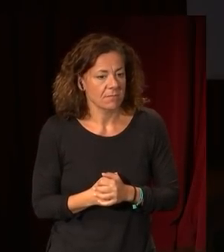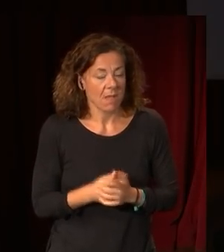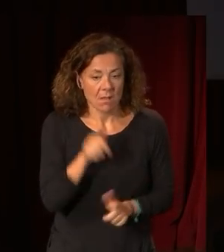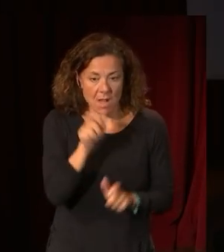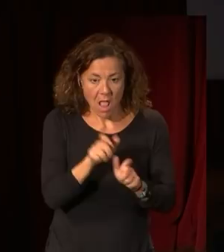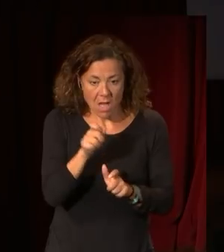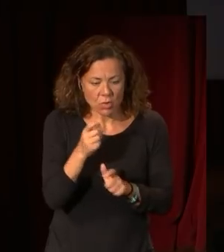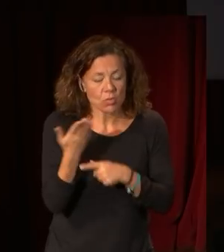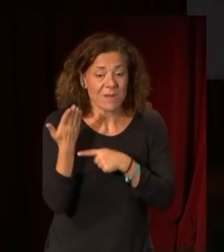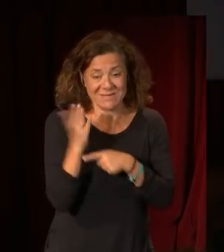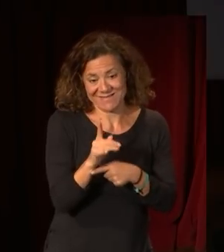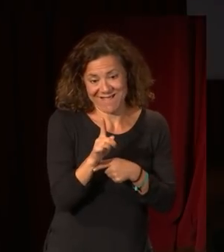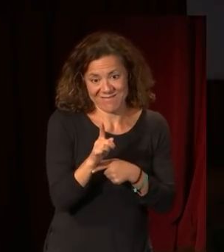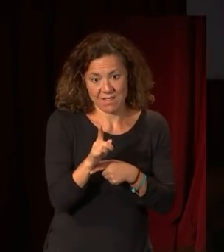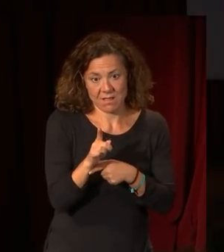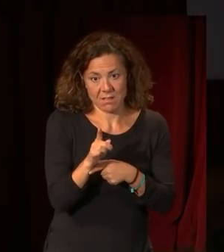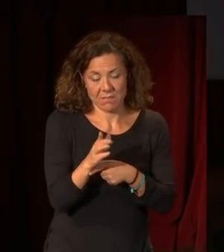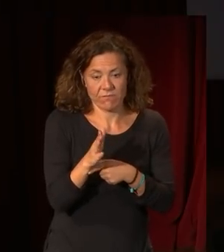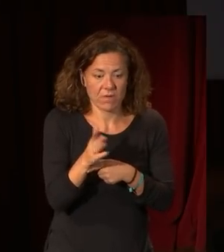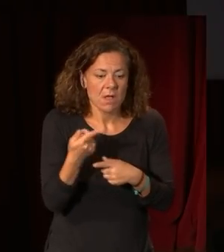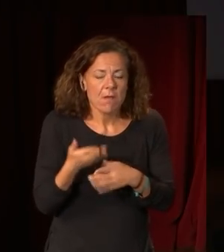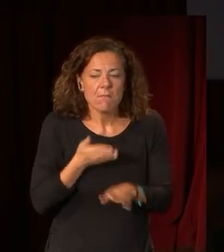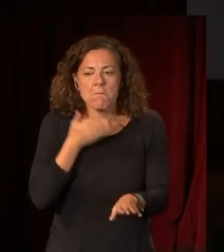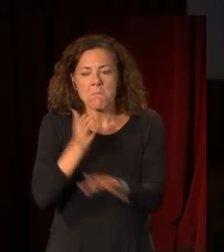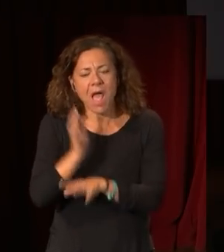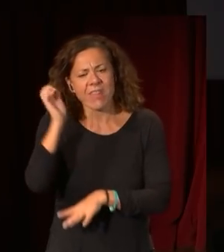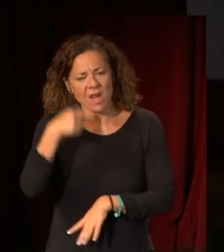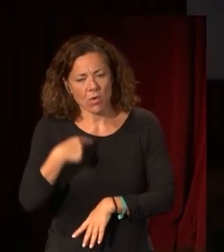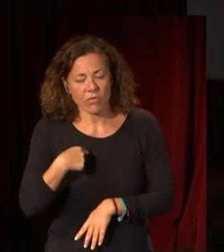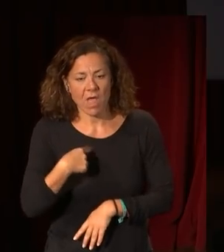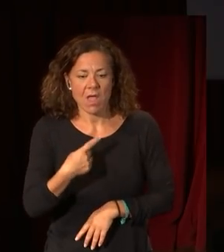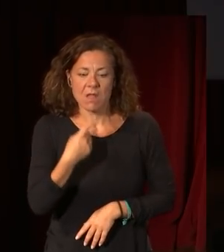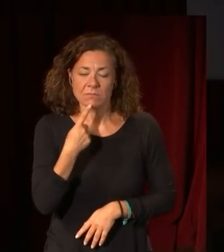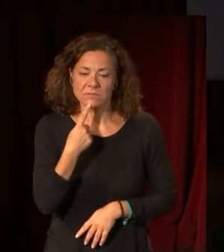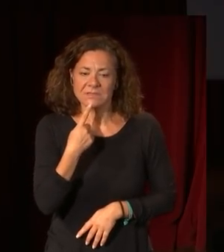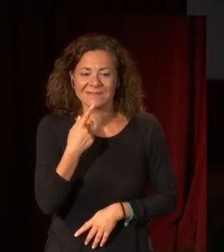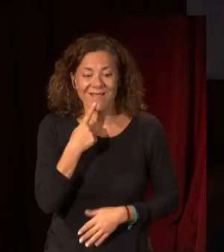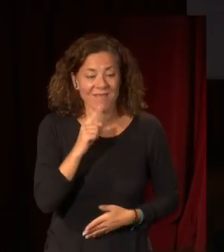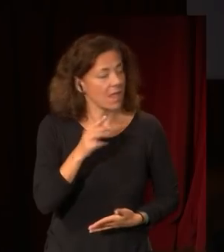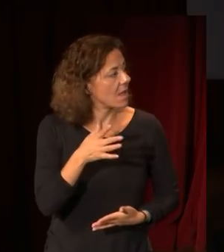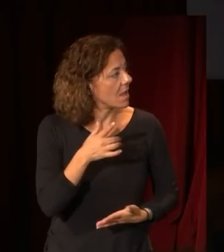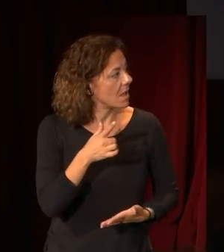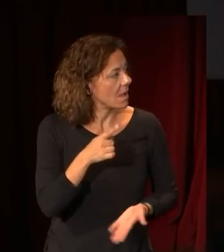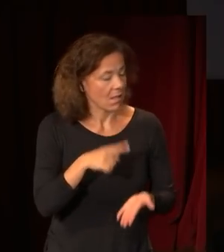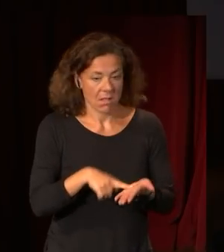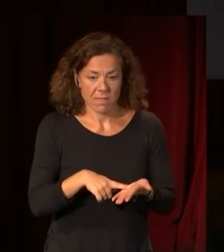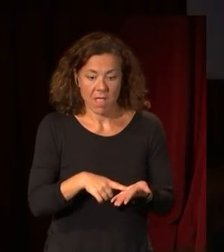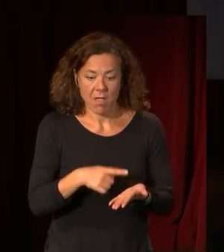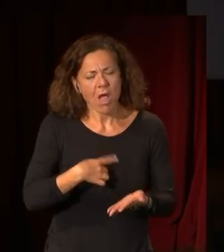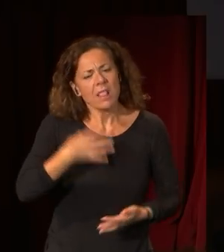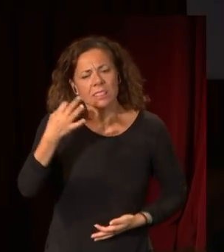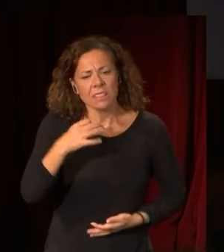un representante de los parroquianos va a zaragoza y ordena la publicación de la sentencia de la sentencia de excomunión